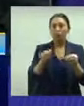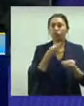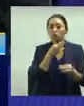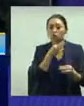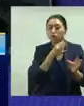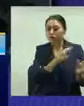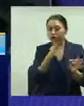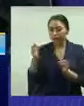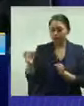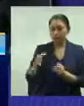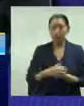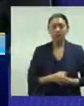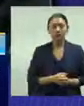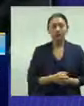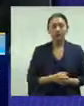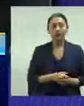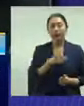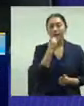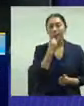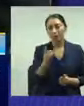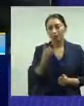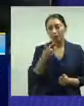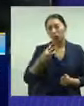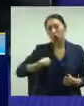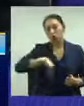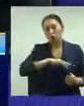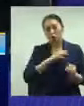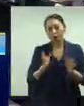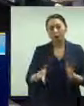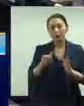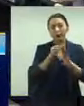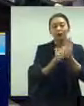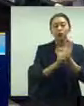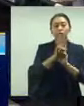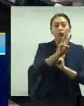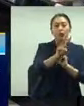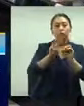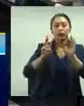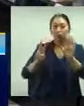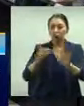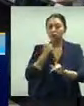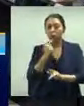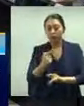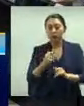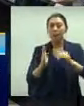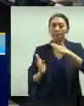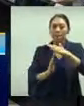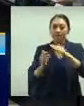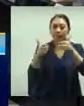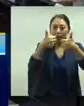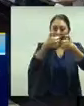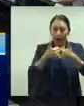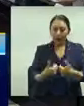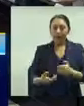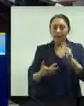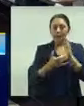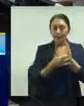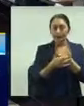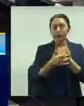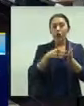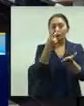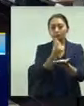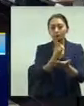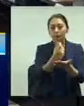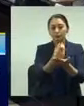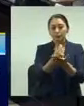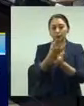Ministra, perdone, mire, el artículo ahí, el artículo 38 dice, con base en el análisis técnico y presupuestario